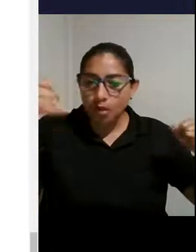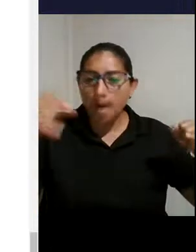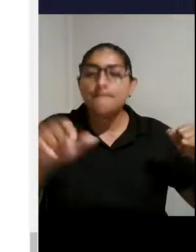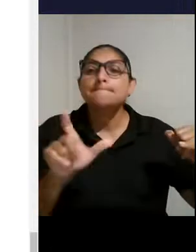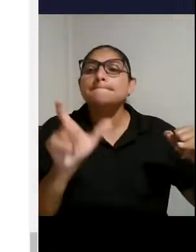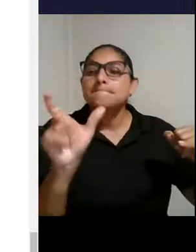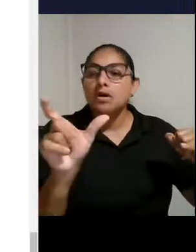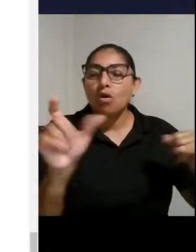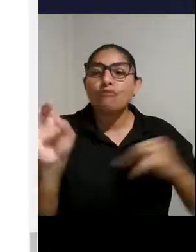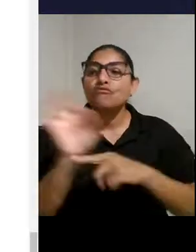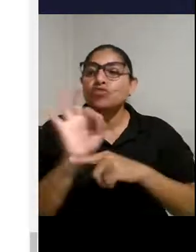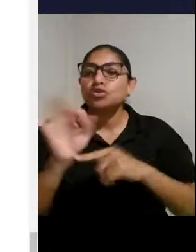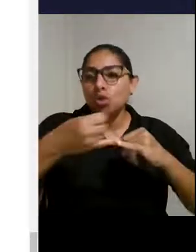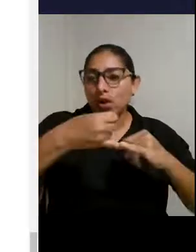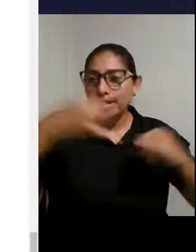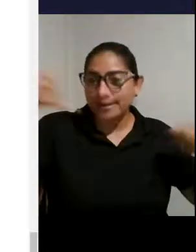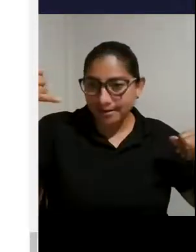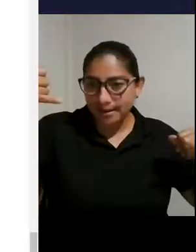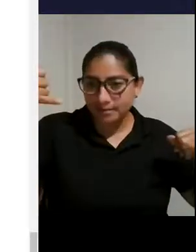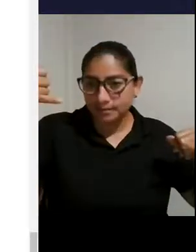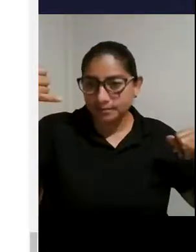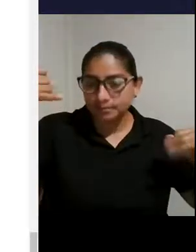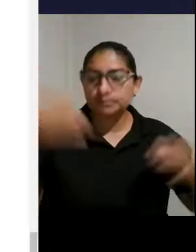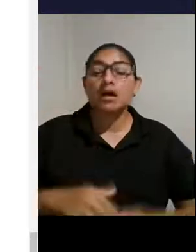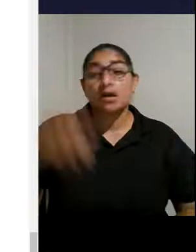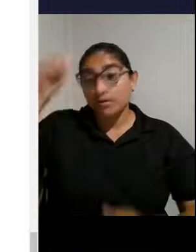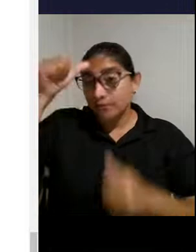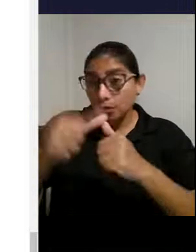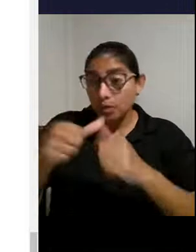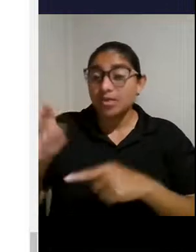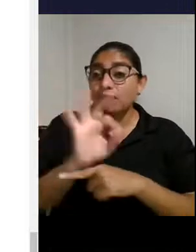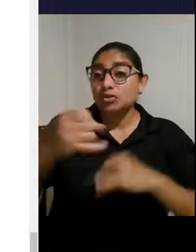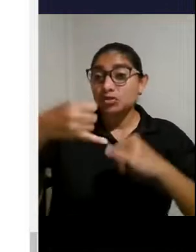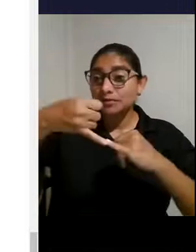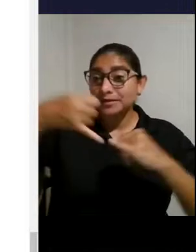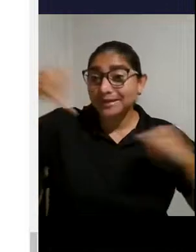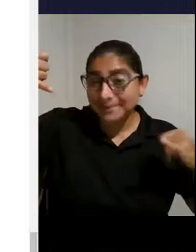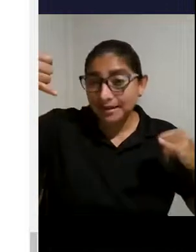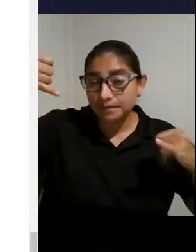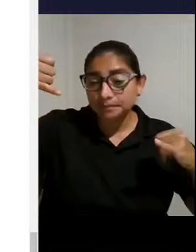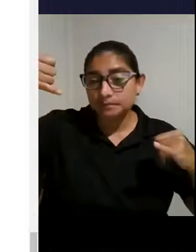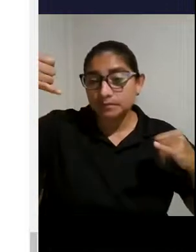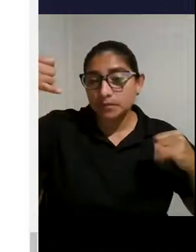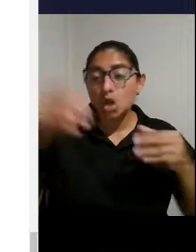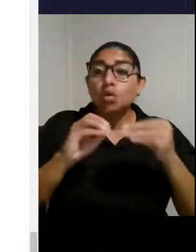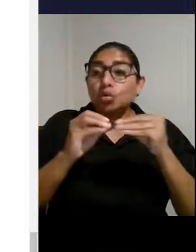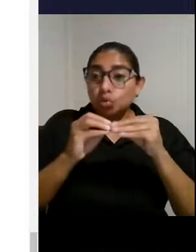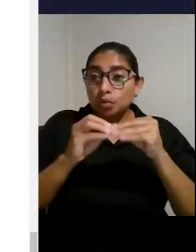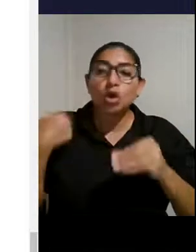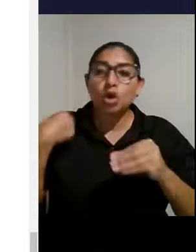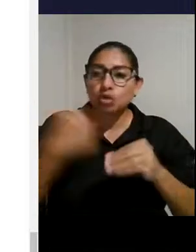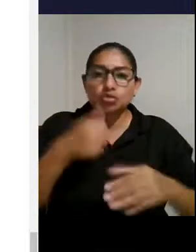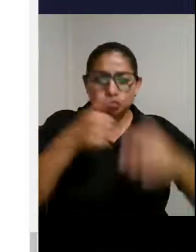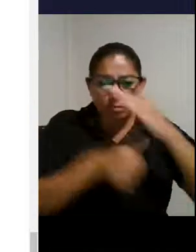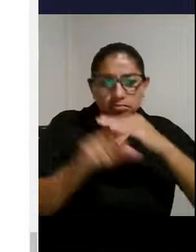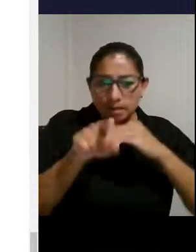una función lineal. Recuerden que en las funciones lineales, el número que nosotros